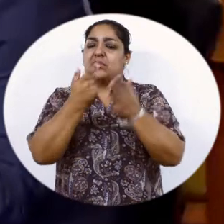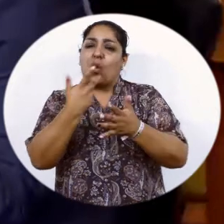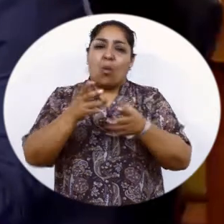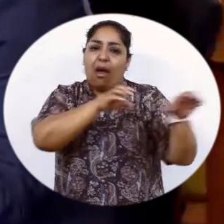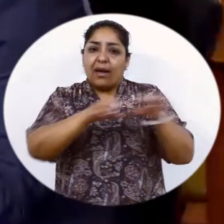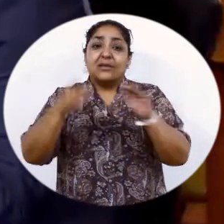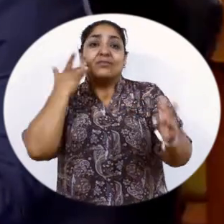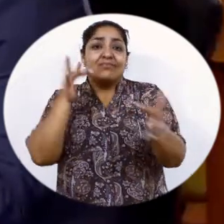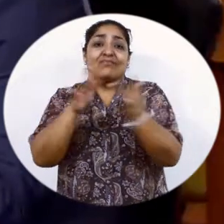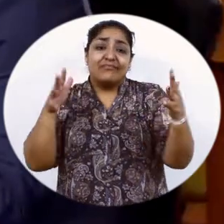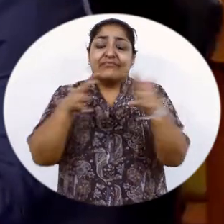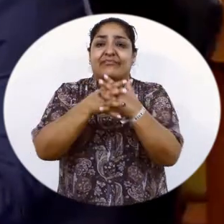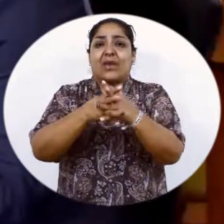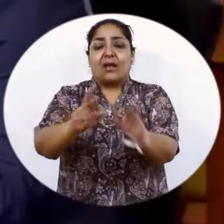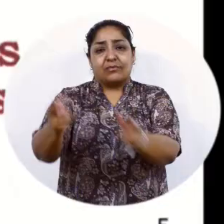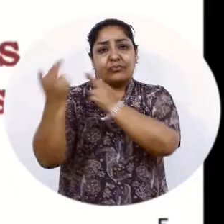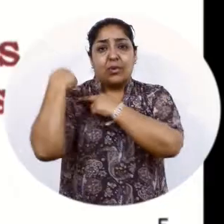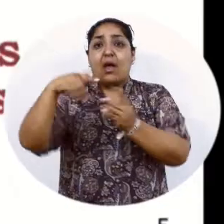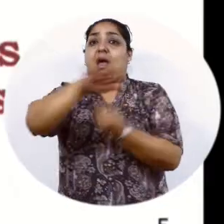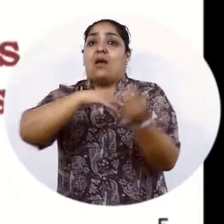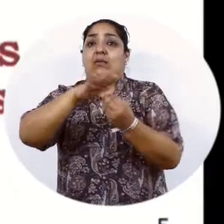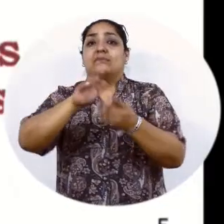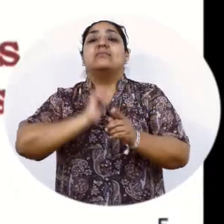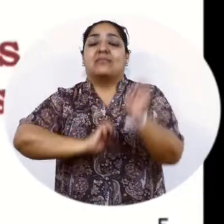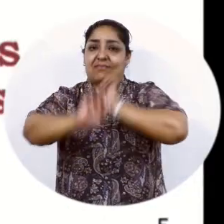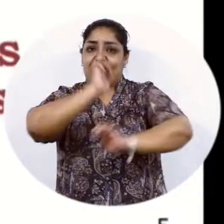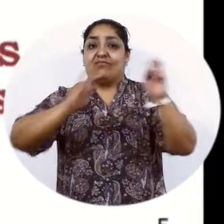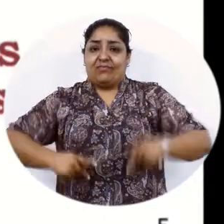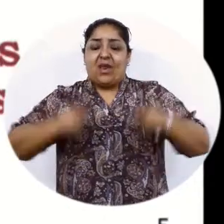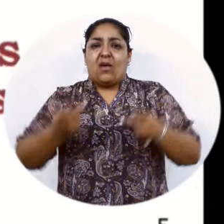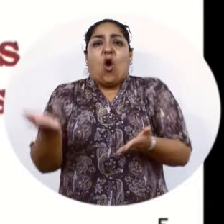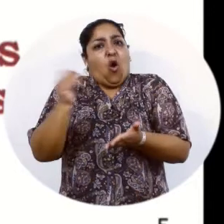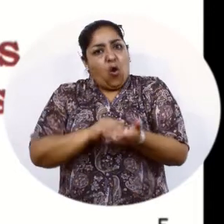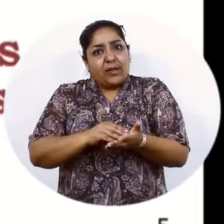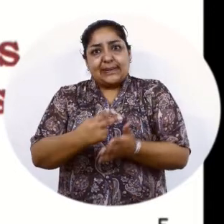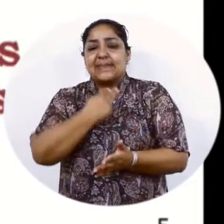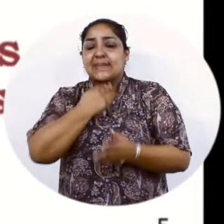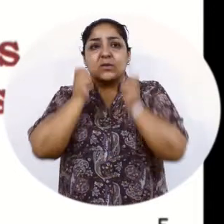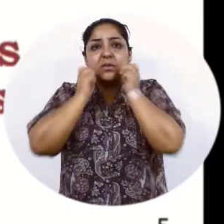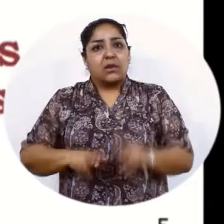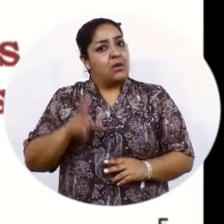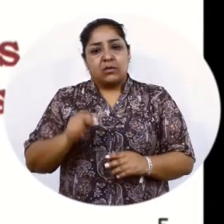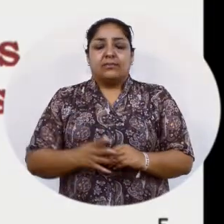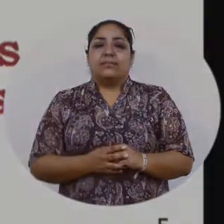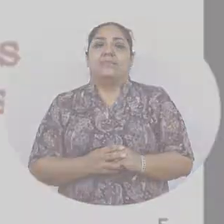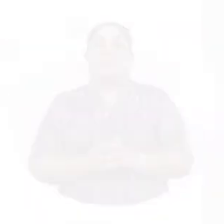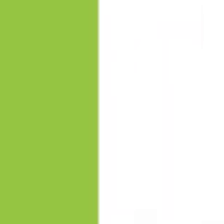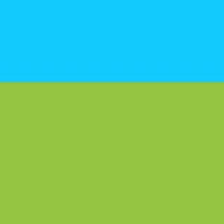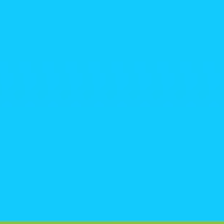de acciones integrales responsables con el medio ambiente y en defensa de la vida para evitar una nueva crisis humanitaria en